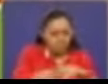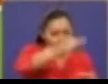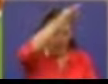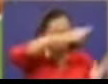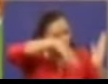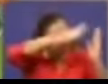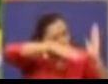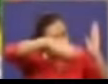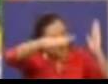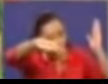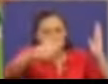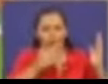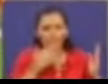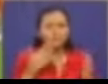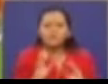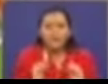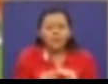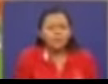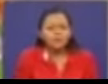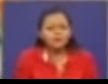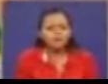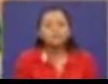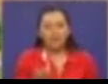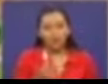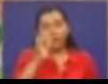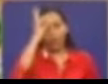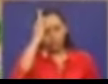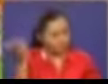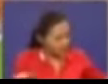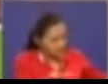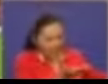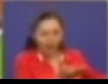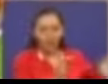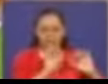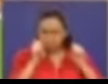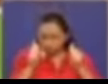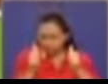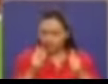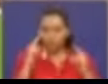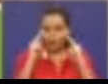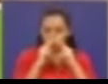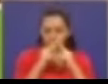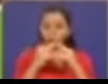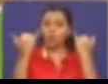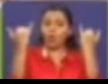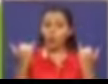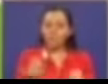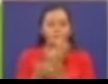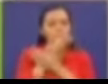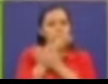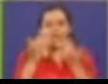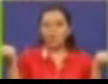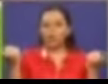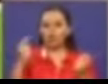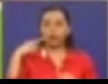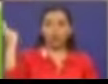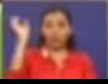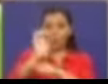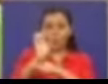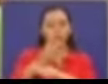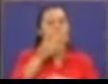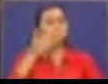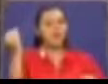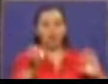los ecuatorianos y ecuatorianas, que vayan a conocer este hospital, como usted menciona, ahorita, el mejor hospital que tenemos en todo el país, el